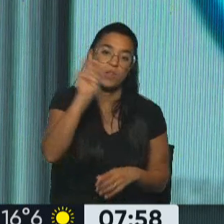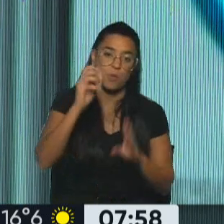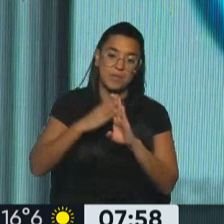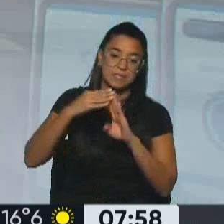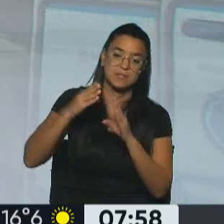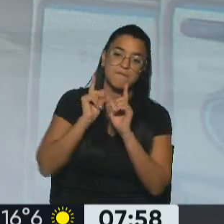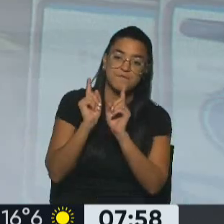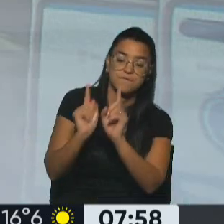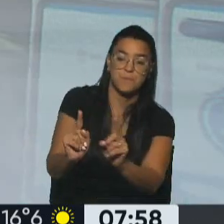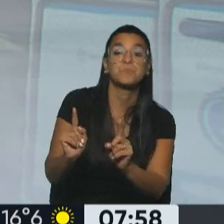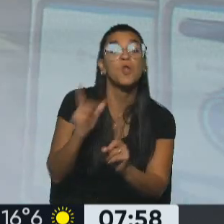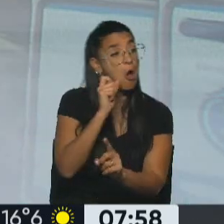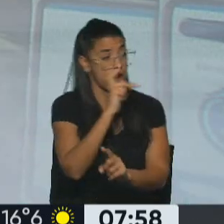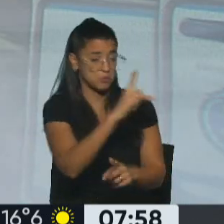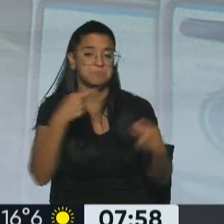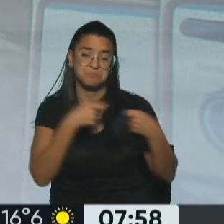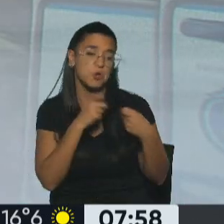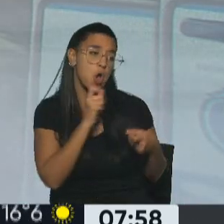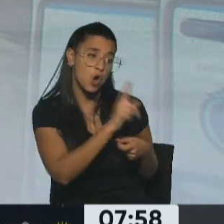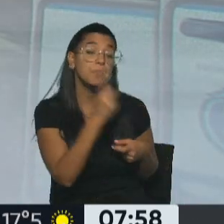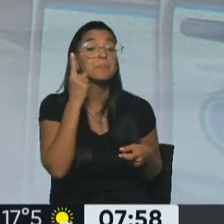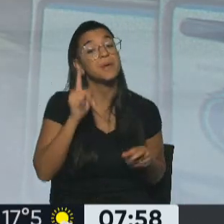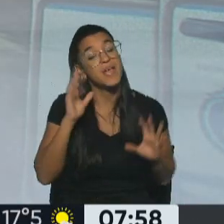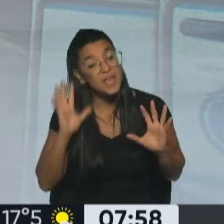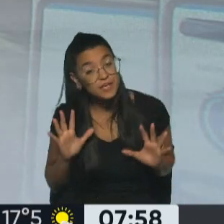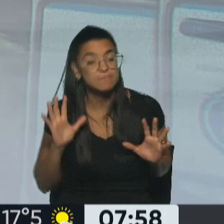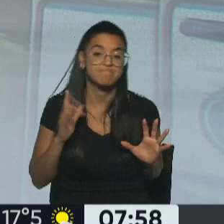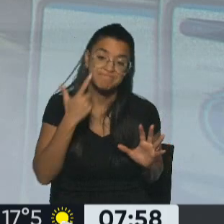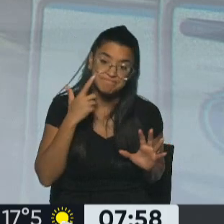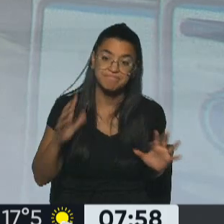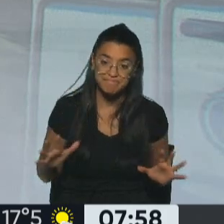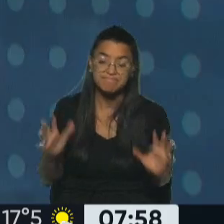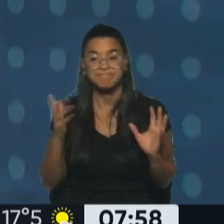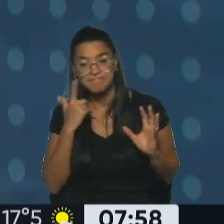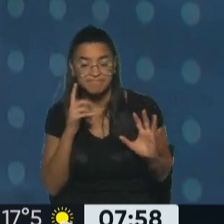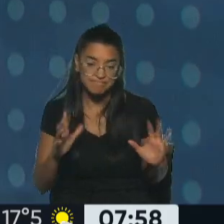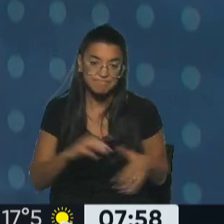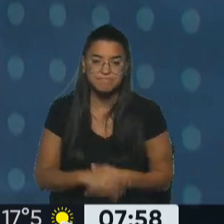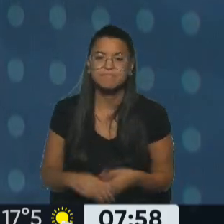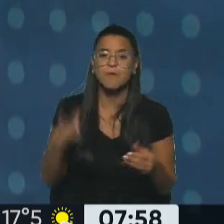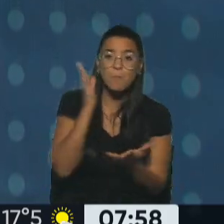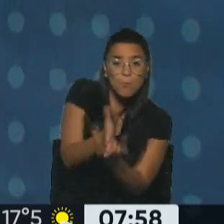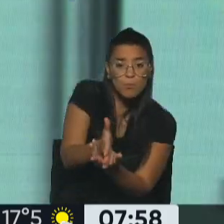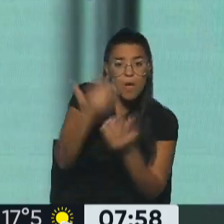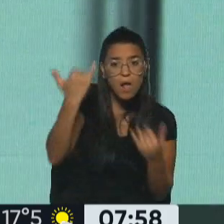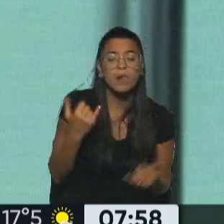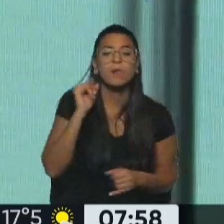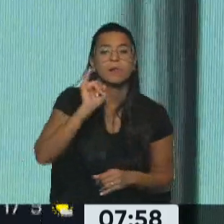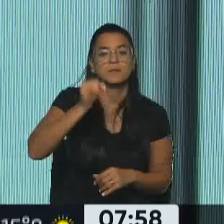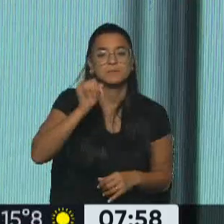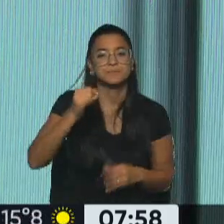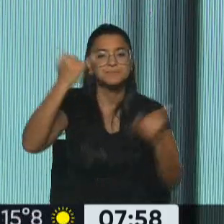4 meses. Ok, dijeron las empresas, pero viste cómo es. ¿Y hay ¿Viste multas? ¿Cómo son? ¿Hay multas? Claro,